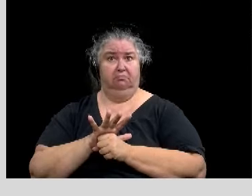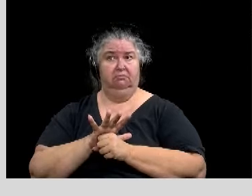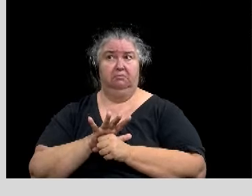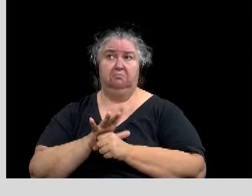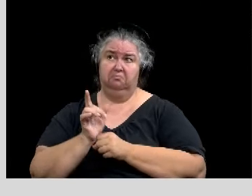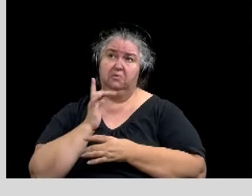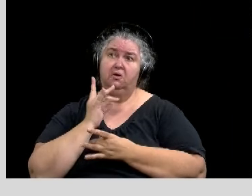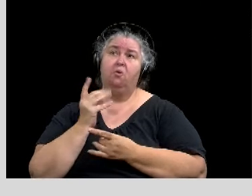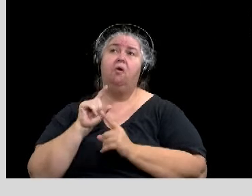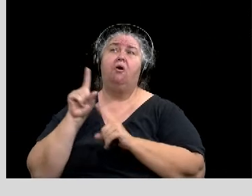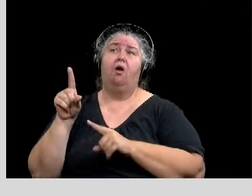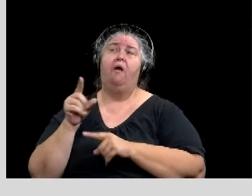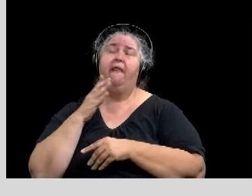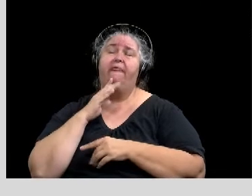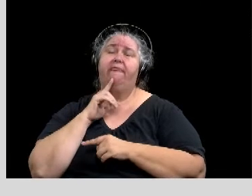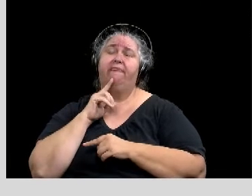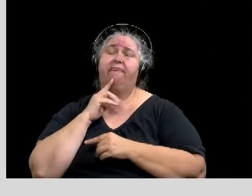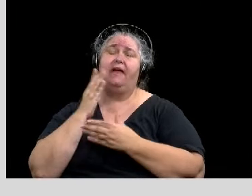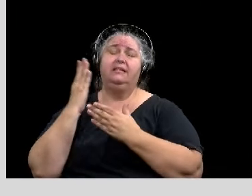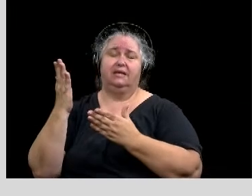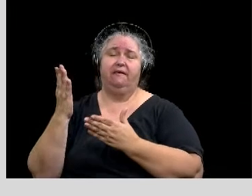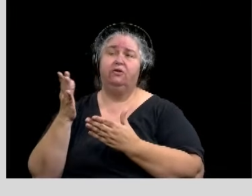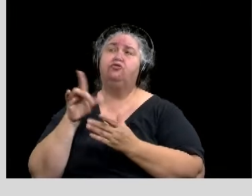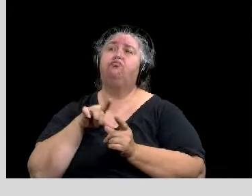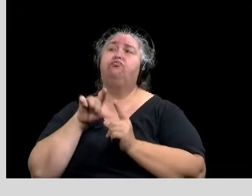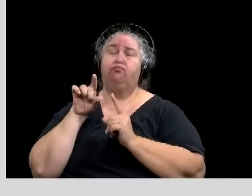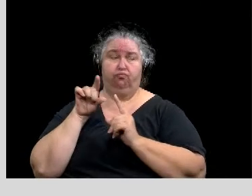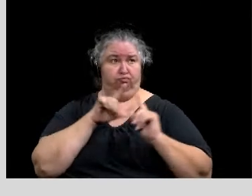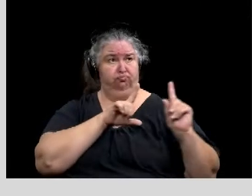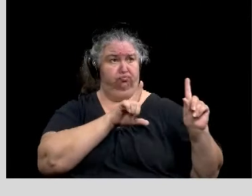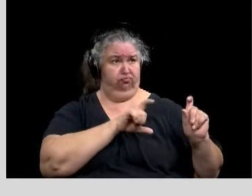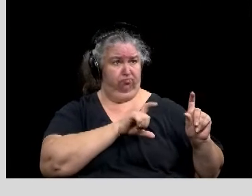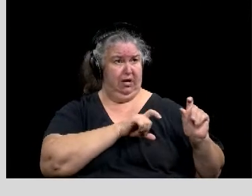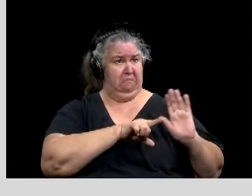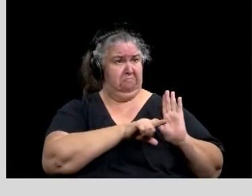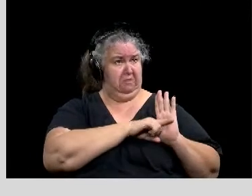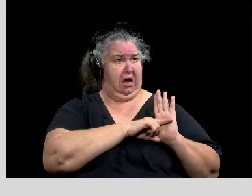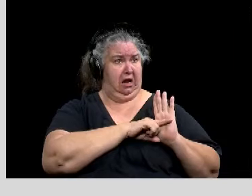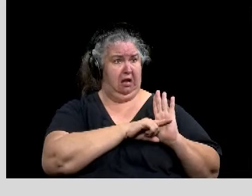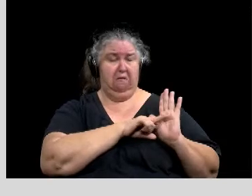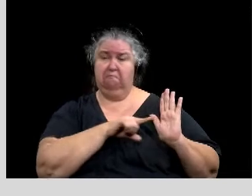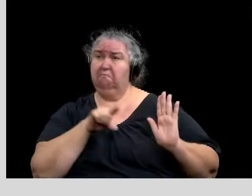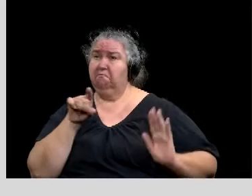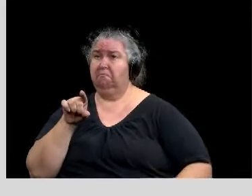5 el día número 5 que si fuésemos probos